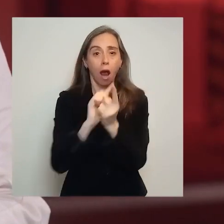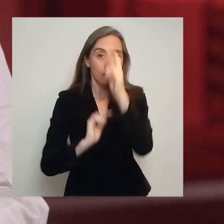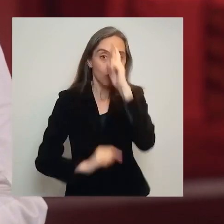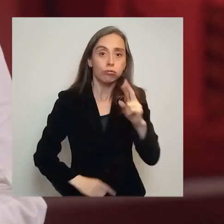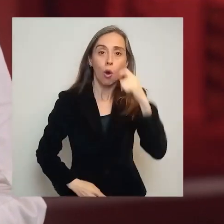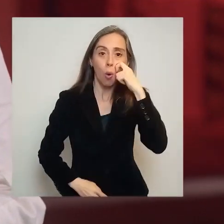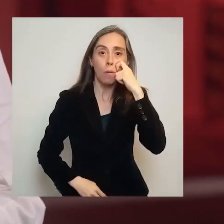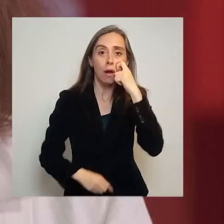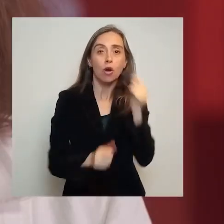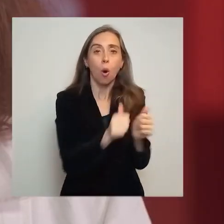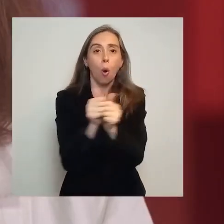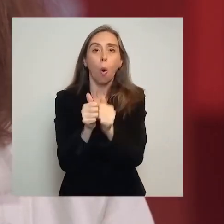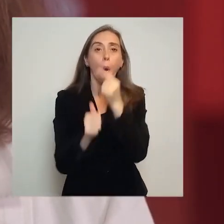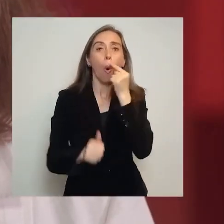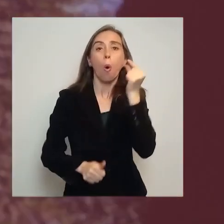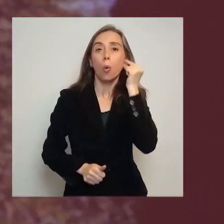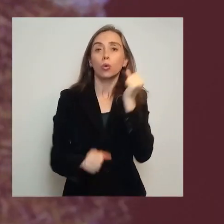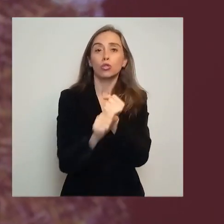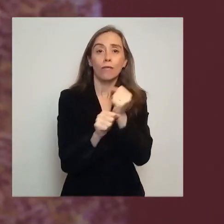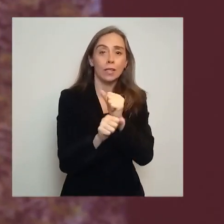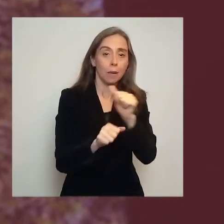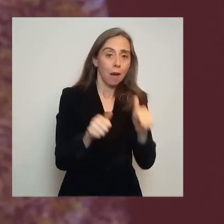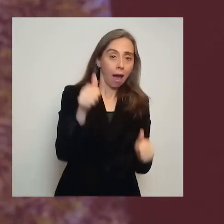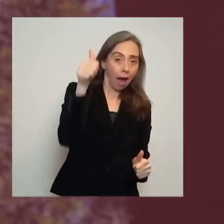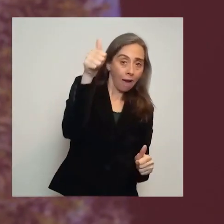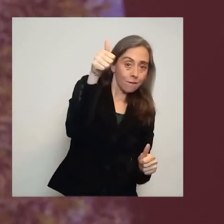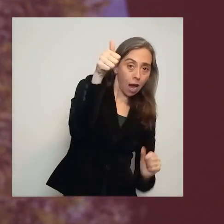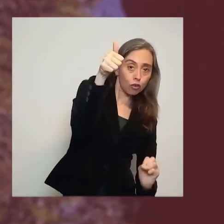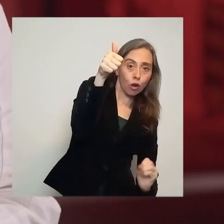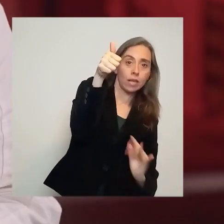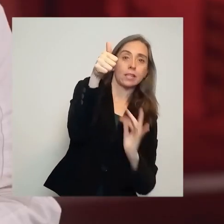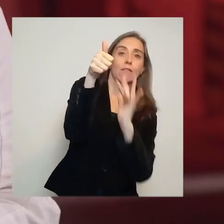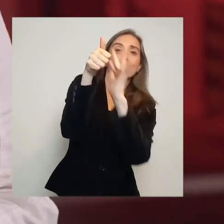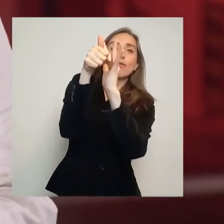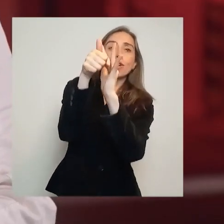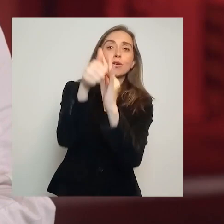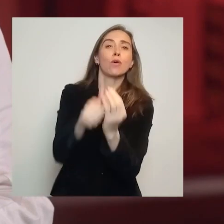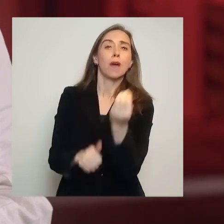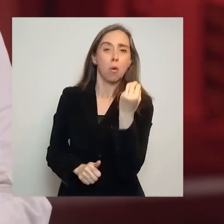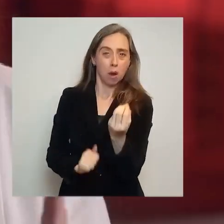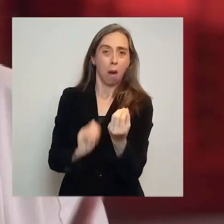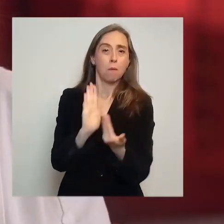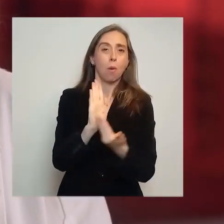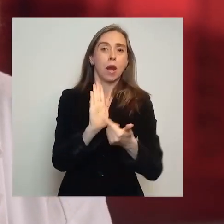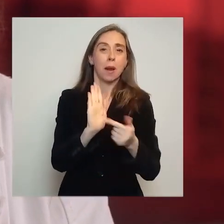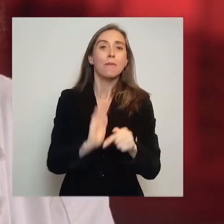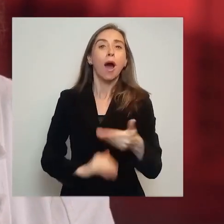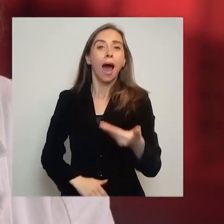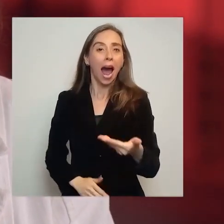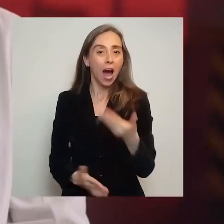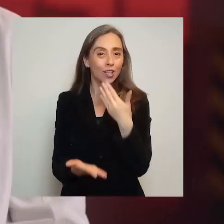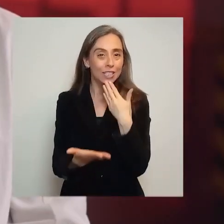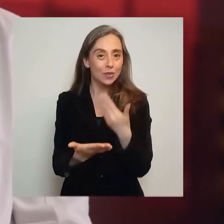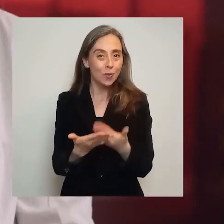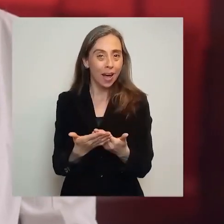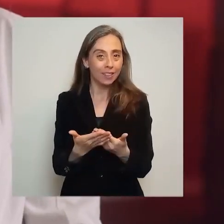y juntas trabajaremos de abajo hacia arriba. Será una buena política. Ahora es